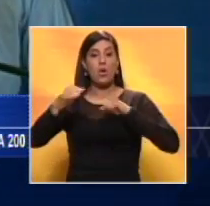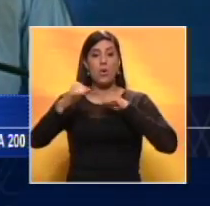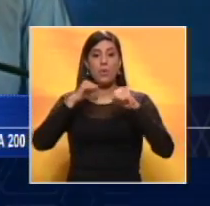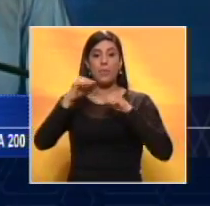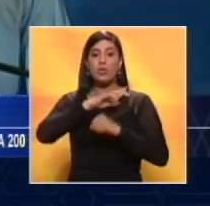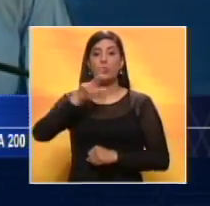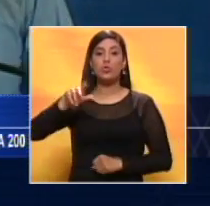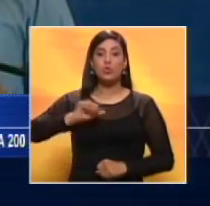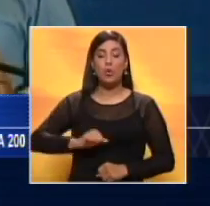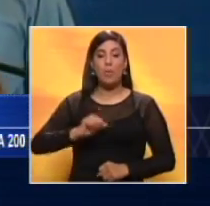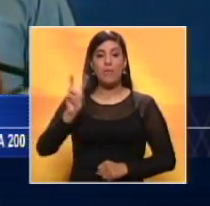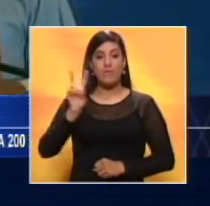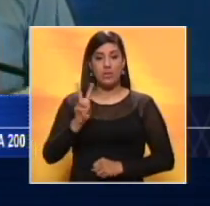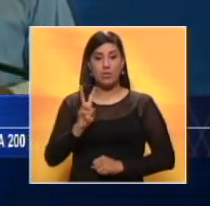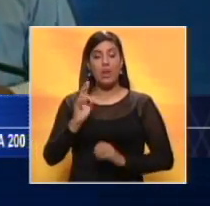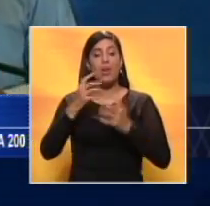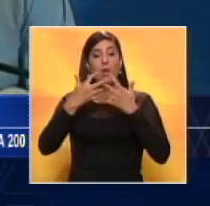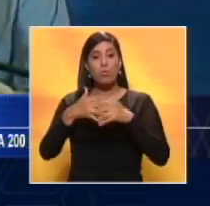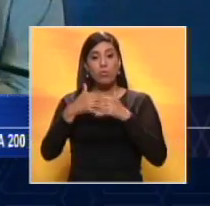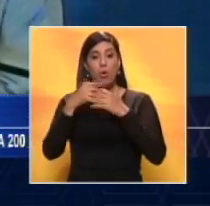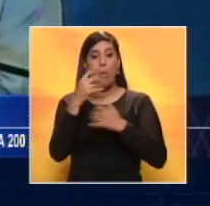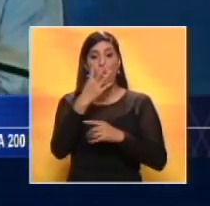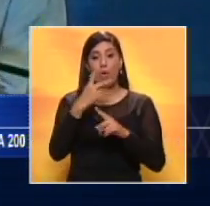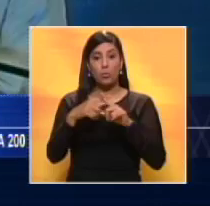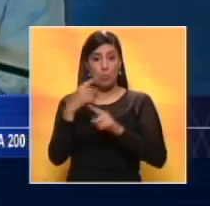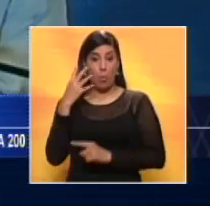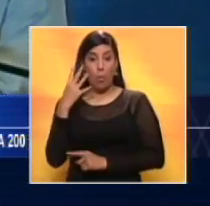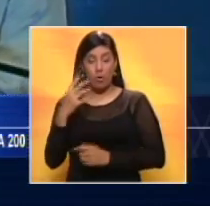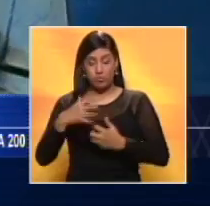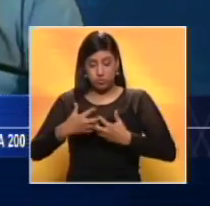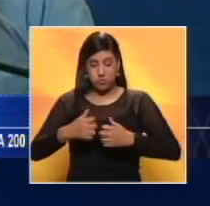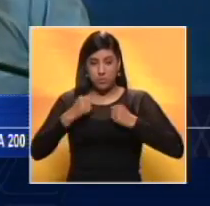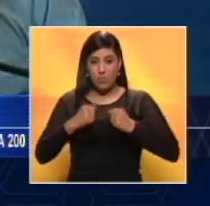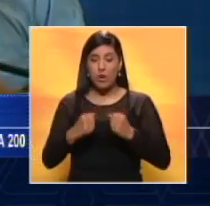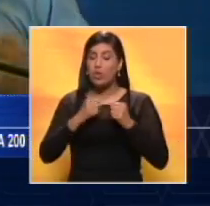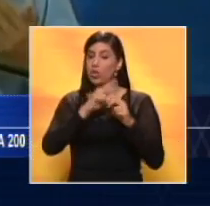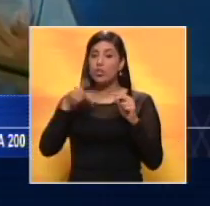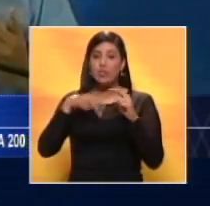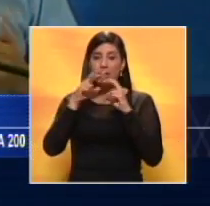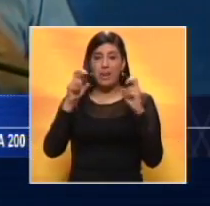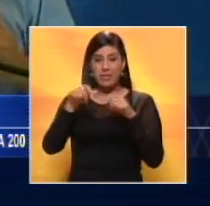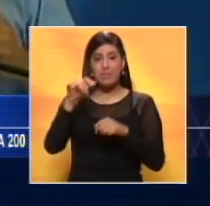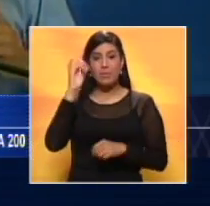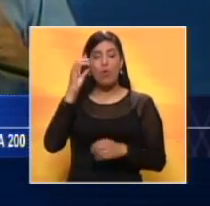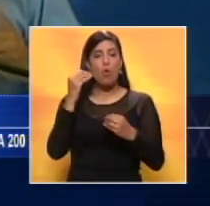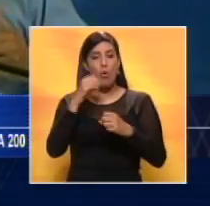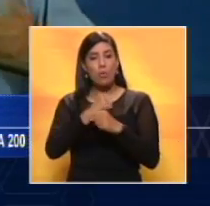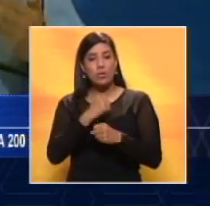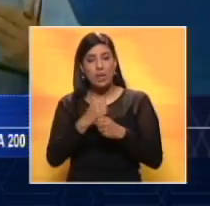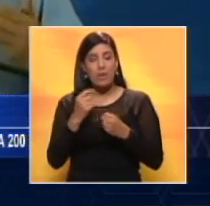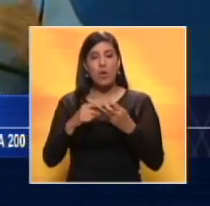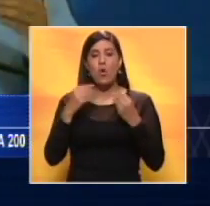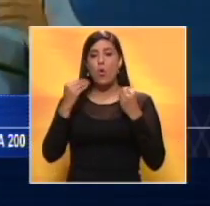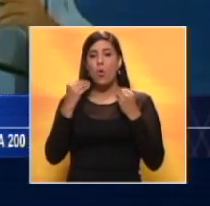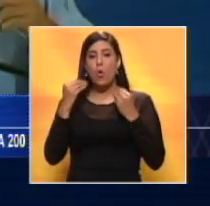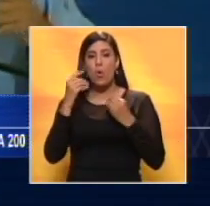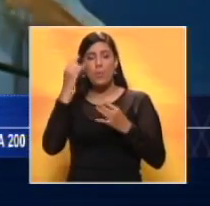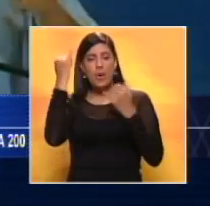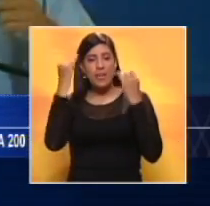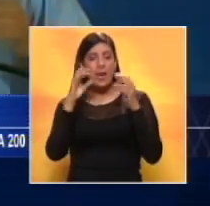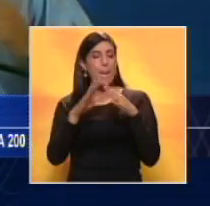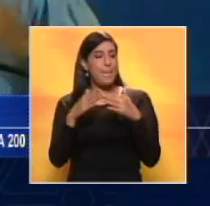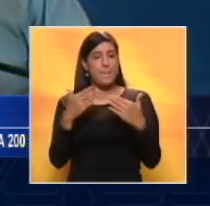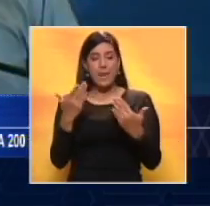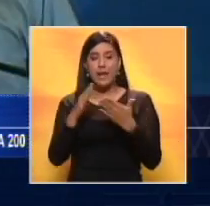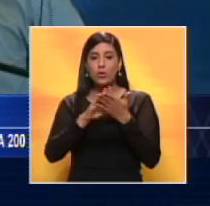movimiento Somos Venezuela. La maquinaria 4x4 la vamos a estar revisando ese día. ¿Cómo es su funcionamiento? ¿Cómo está su logística?